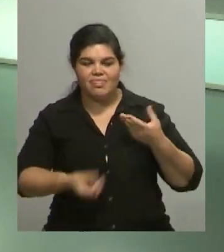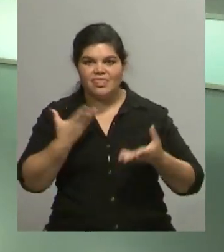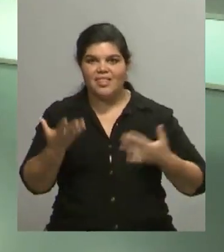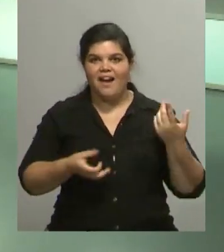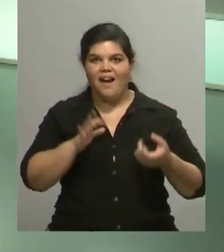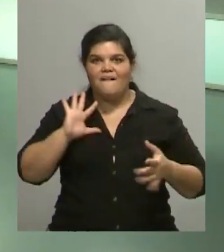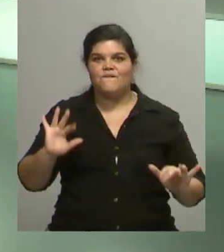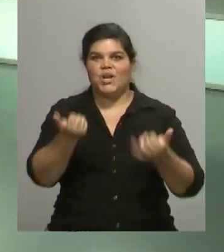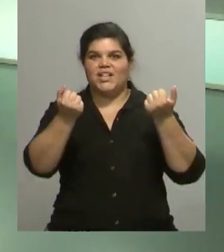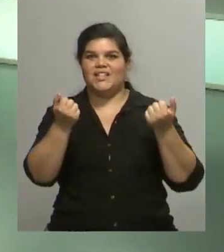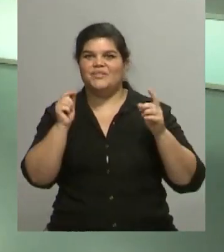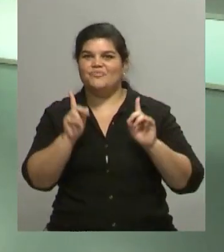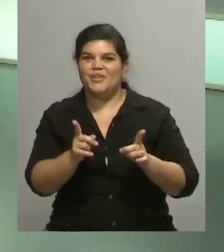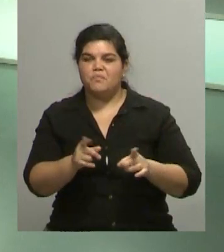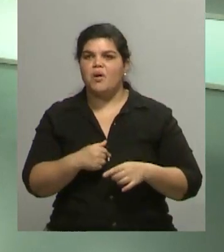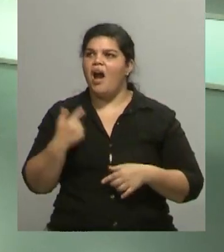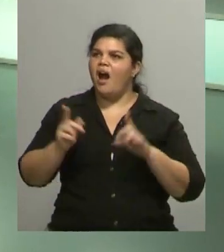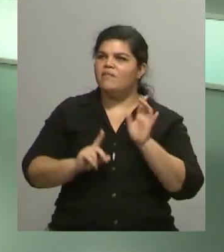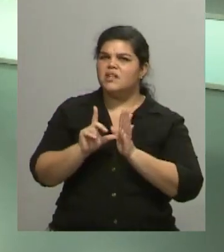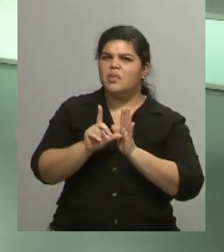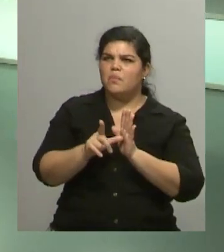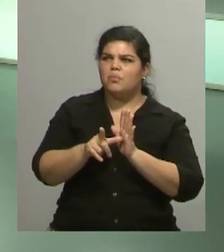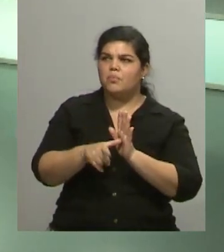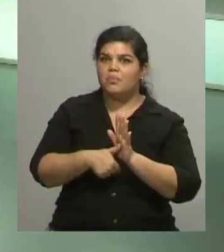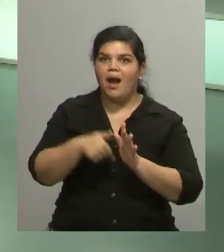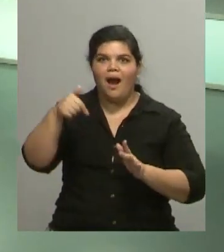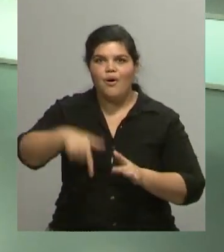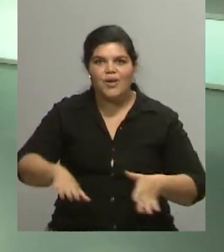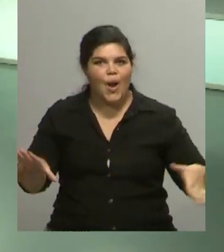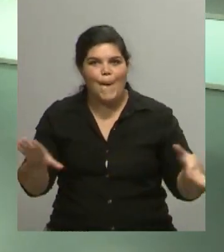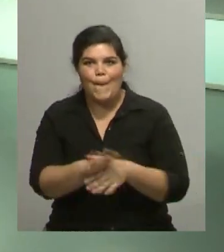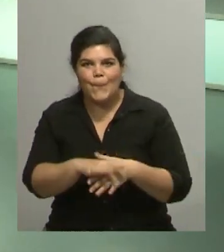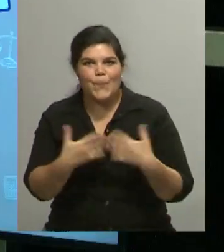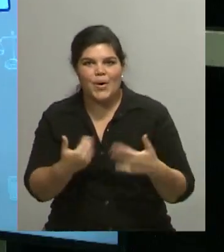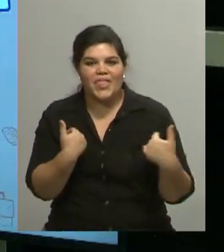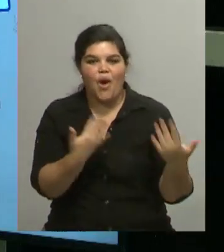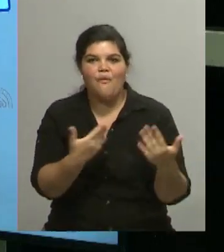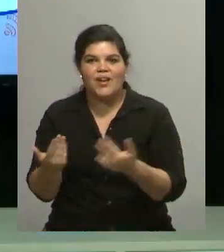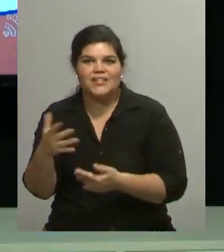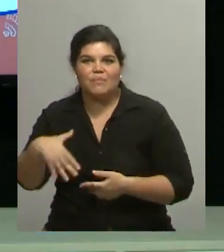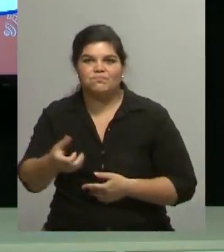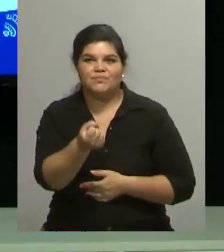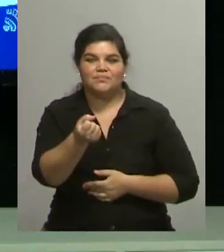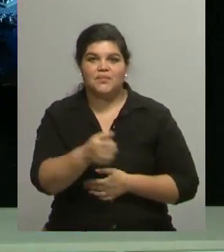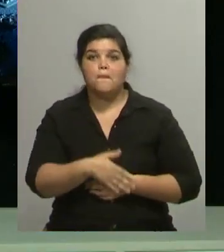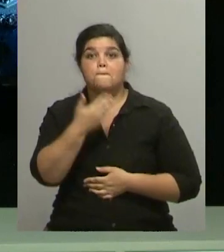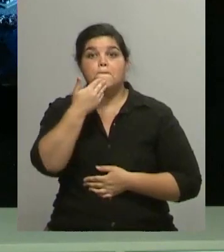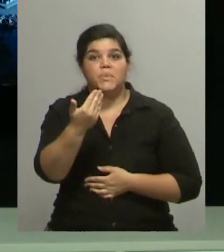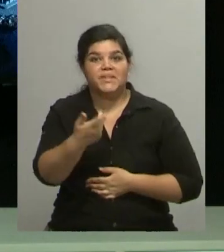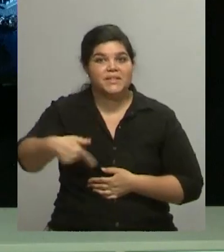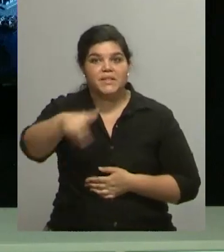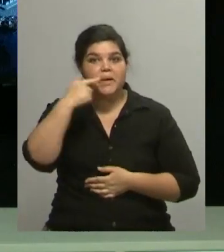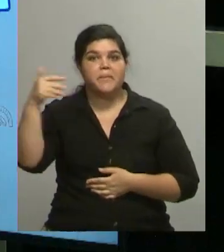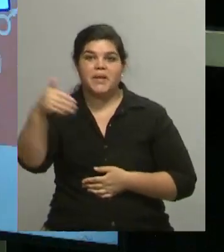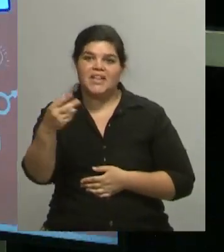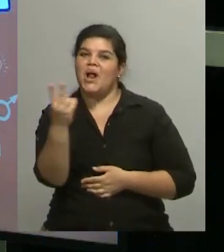lo que tenés ganas y no hiciste y postergaste, me parece que es una buena excusa. Así que bueno, muchísimas gracias a los dos por haber venido hasta acá